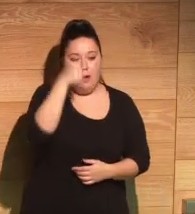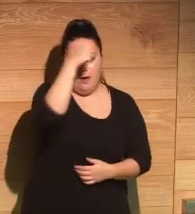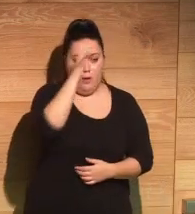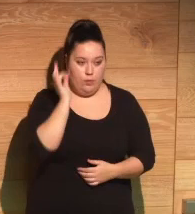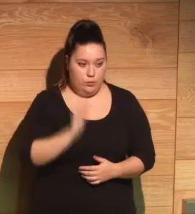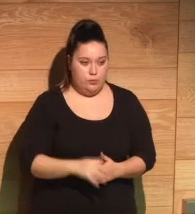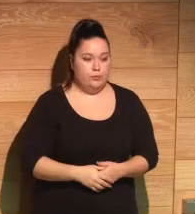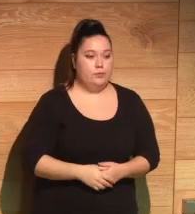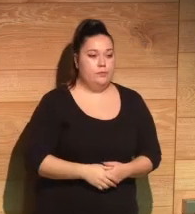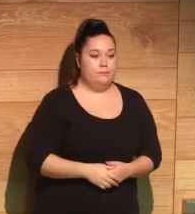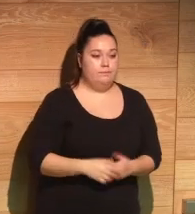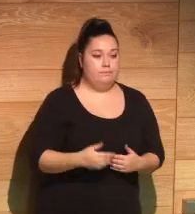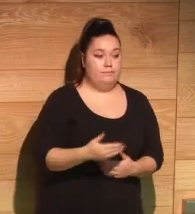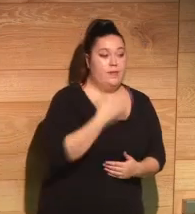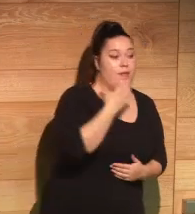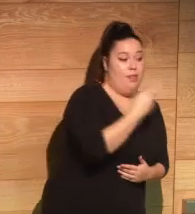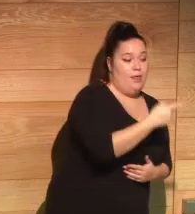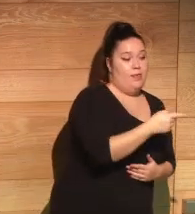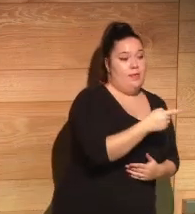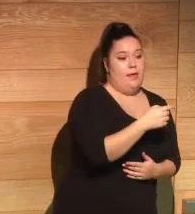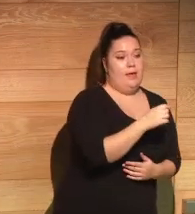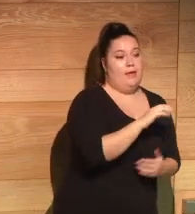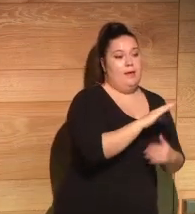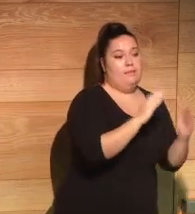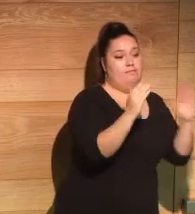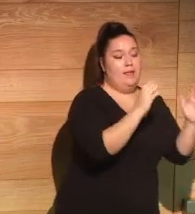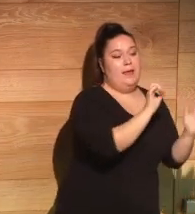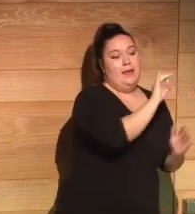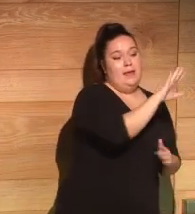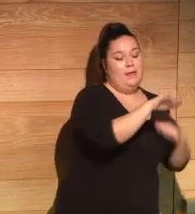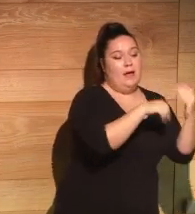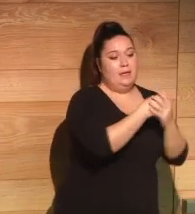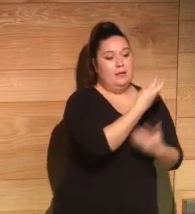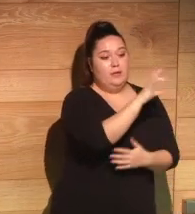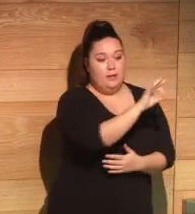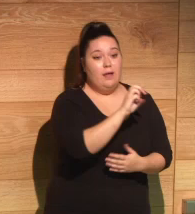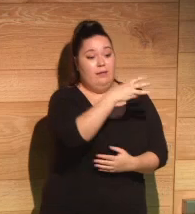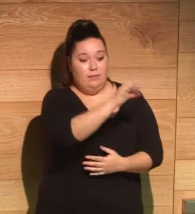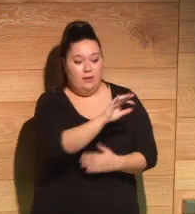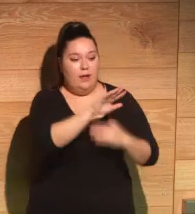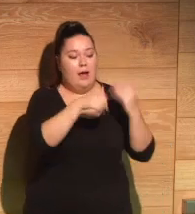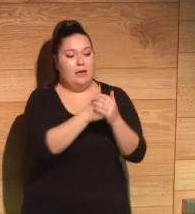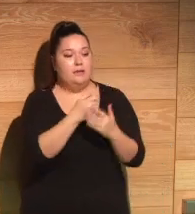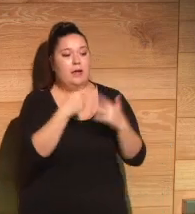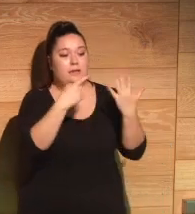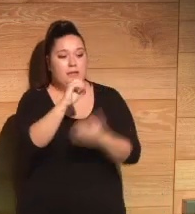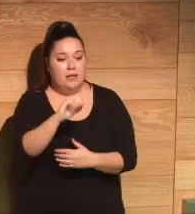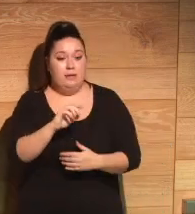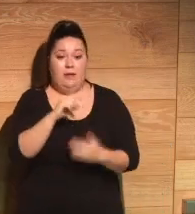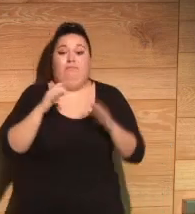rango que va de los 15 a los 30 y de los 30 a los 60 y de los 60 hasta la fecha de muerte,